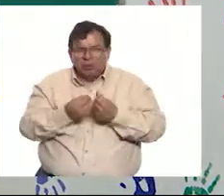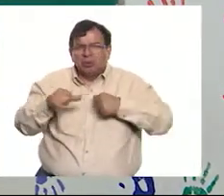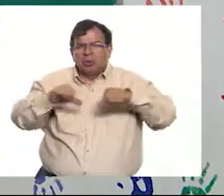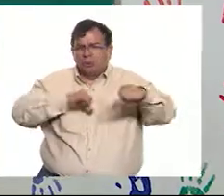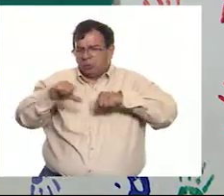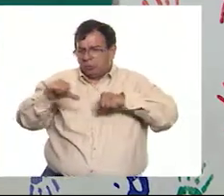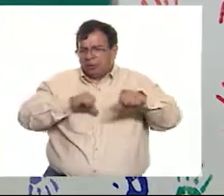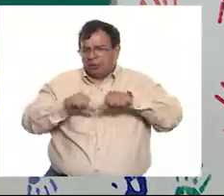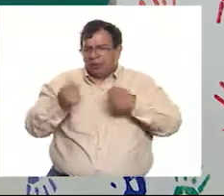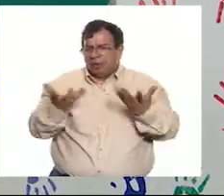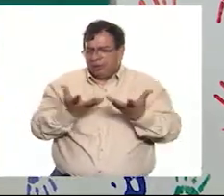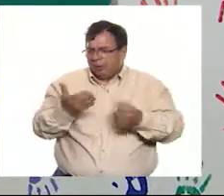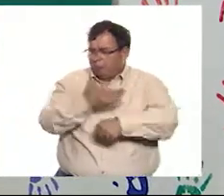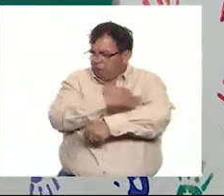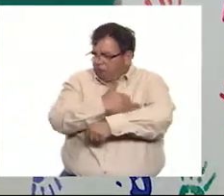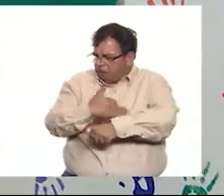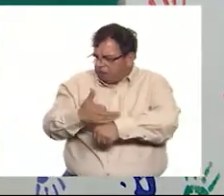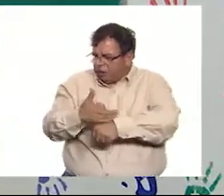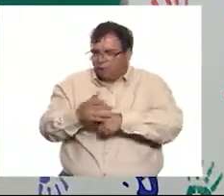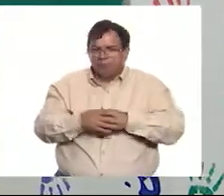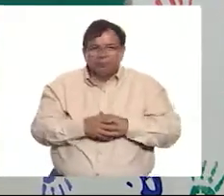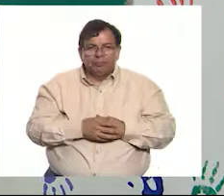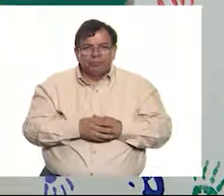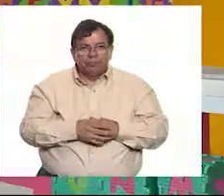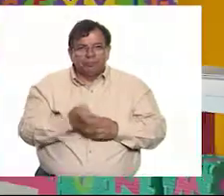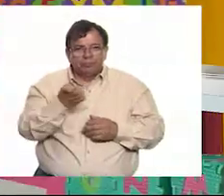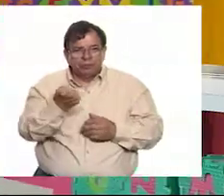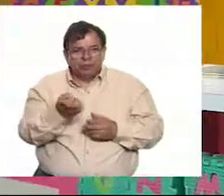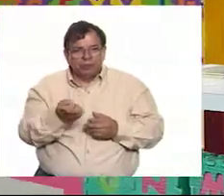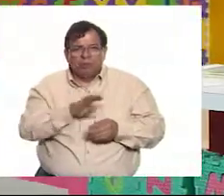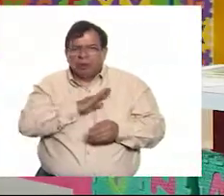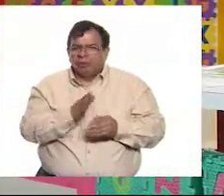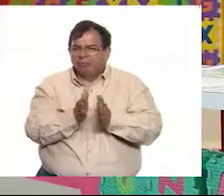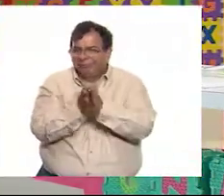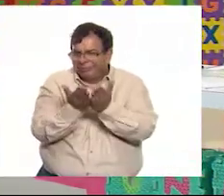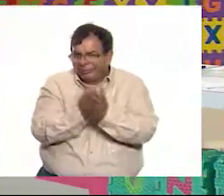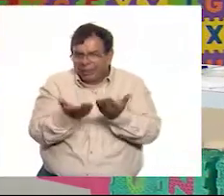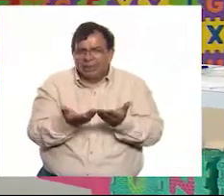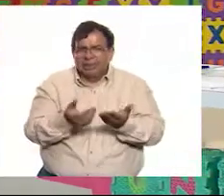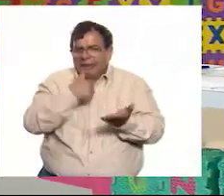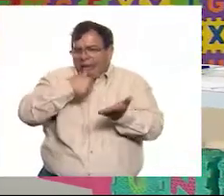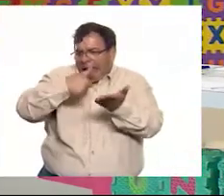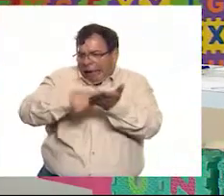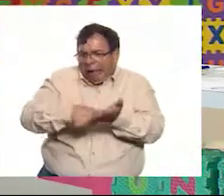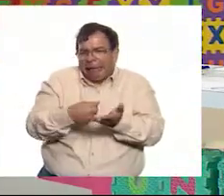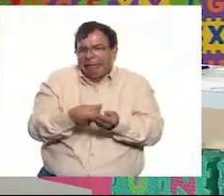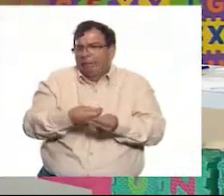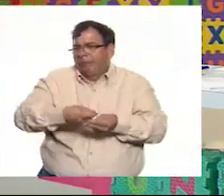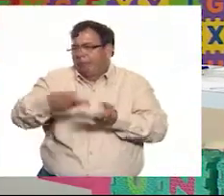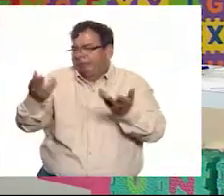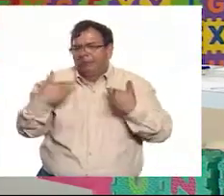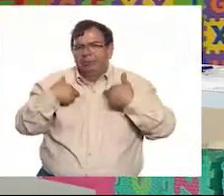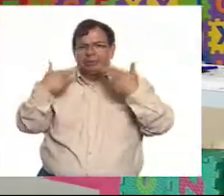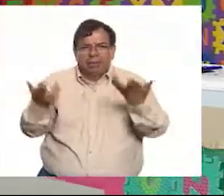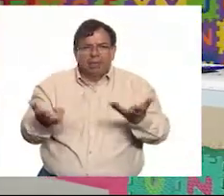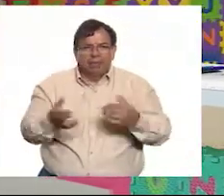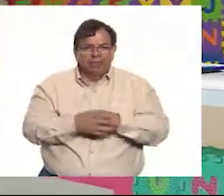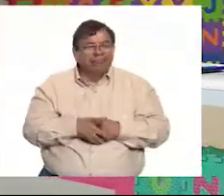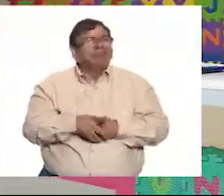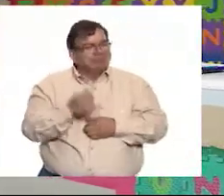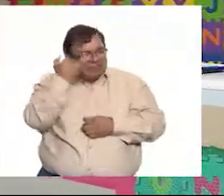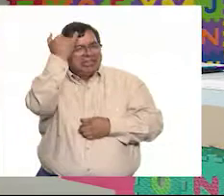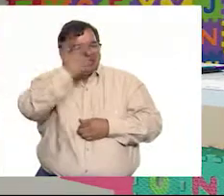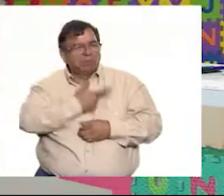actividad que podrían estar realizando en familia, ¿no lo crees? Sí, como dijeron, con esto pueden hacer tarjetas, pueden hacer una cartita y hacer un regalo. Me gusta mucho esa